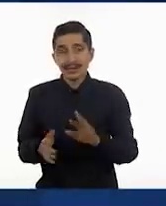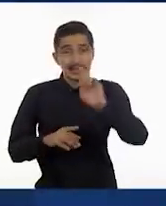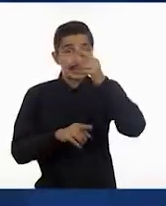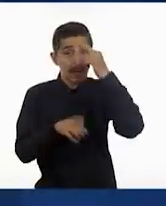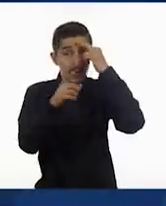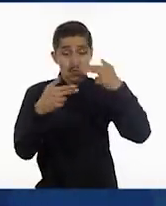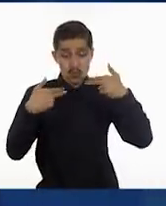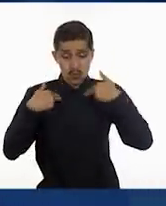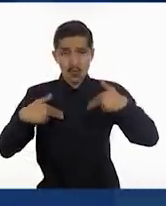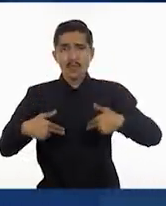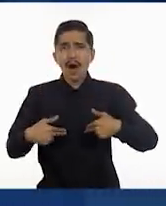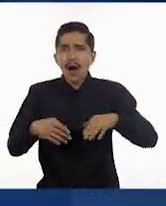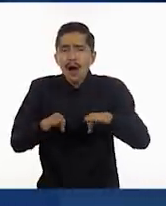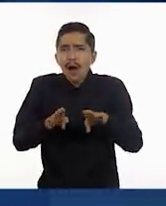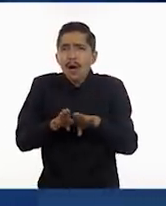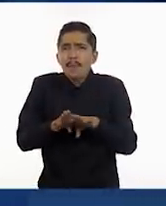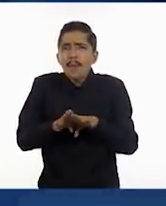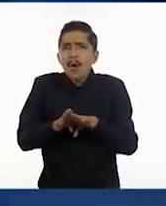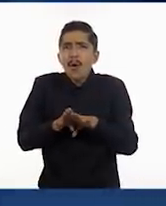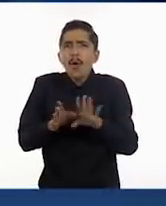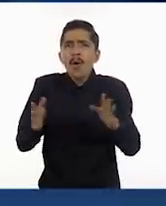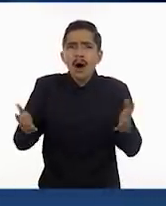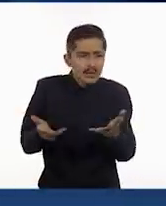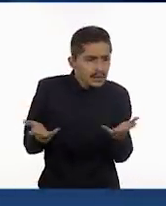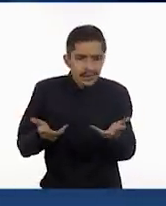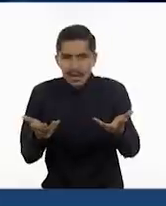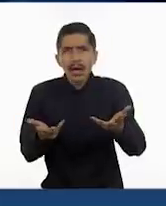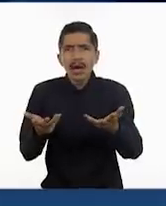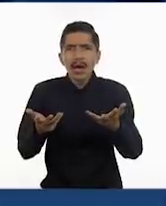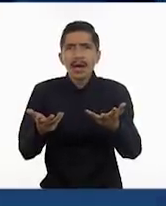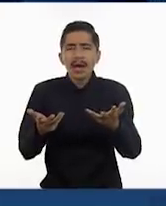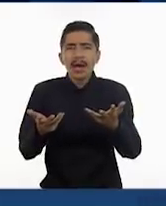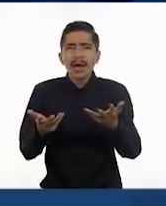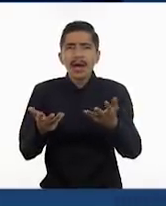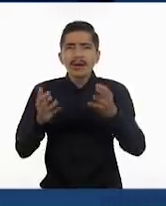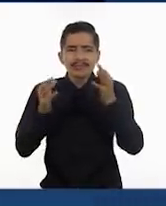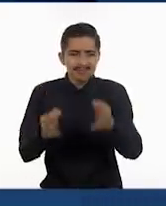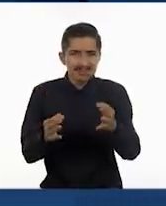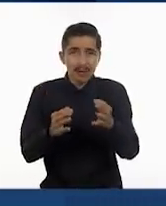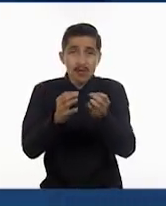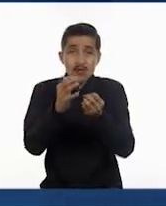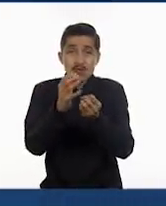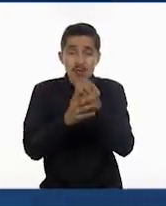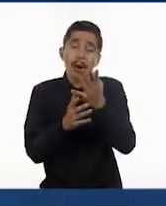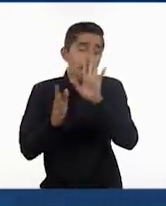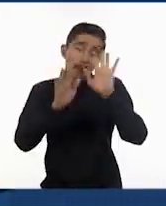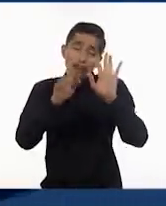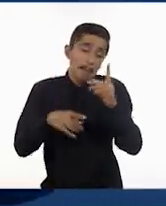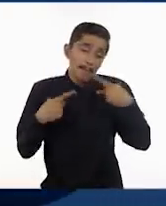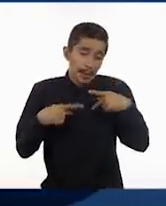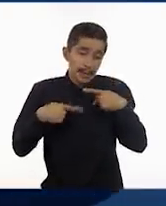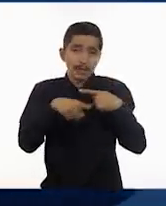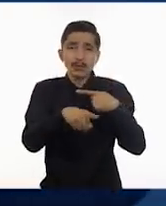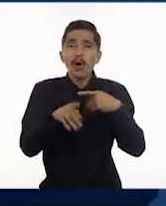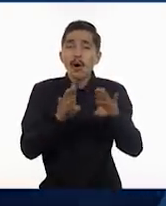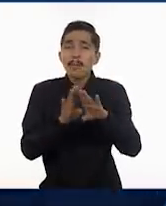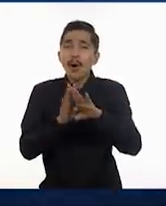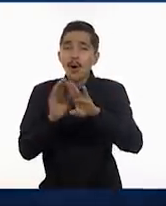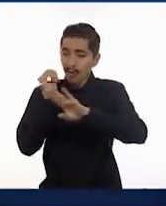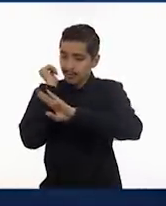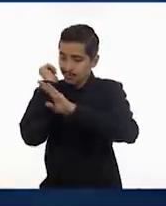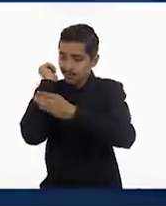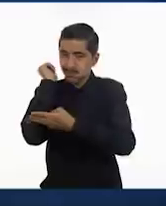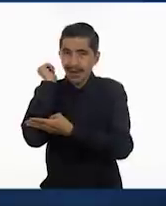humanos nos reproducimos sexualmente y para que se desarrolle un nuevo ser van a participar estas dos